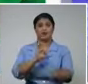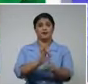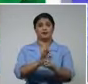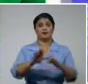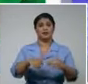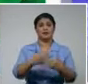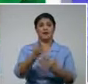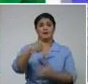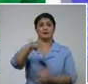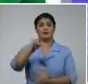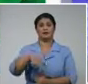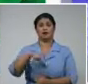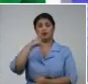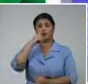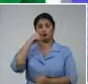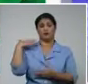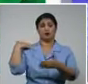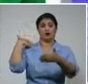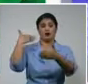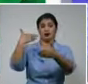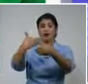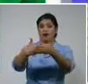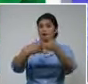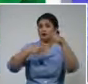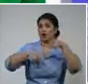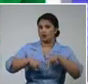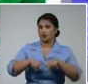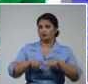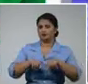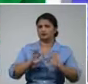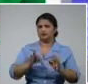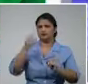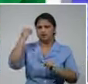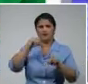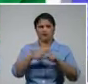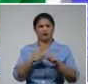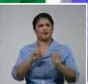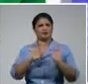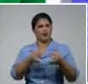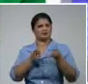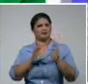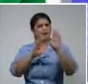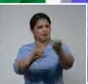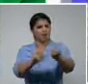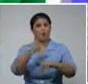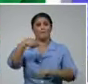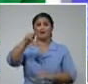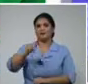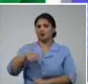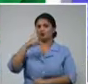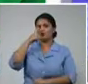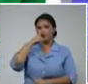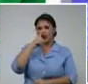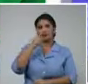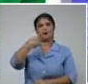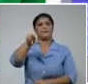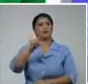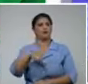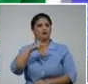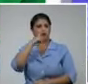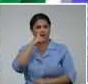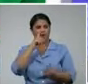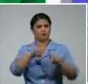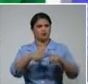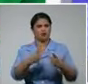fecha, ¿saben por qué señalo esta fecha? Fue el momento en que la apertura de nuestra provincia, de nuestra